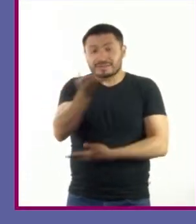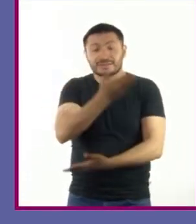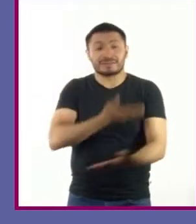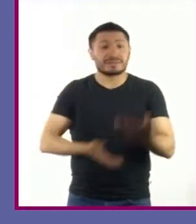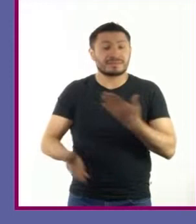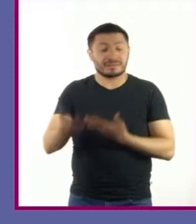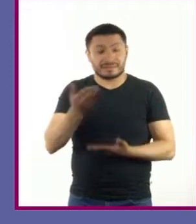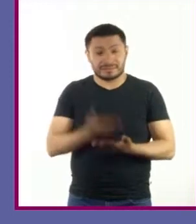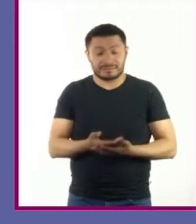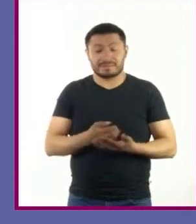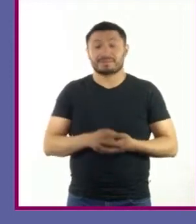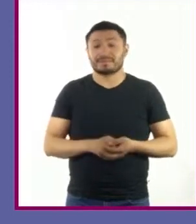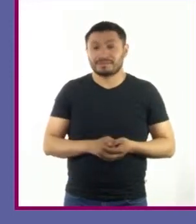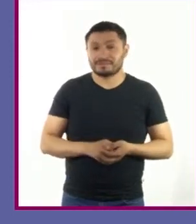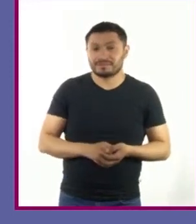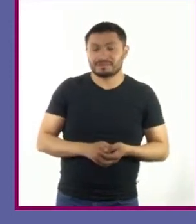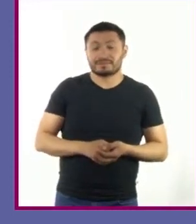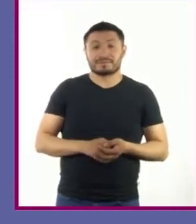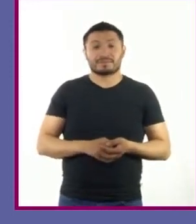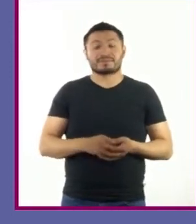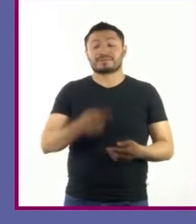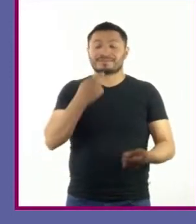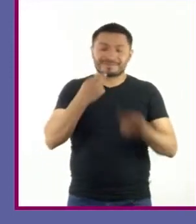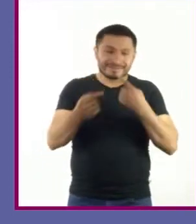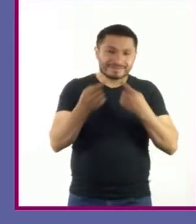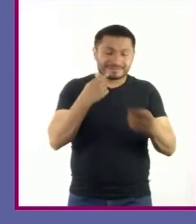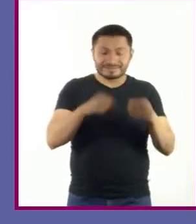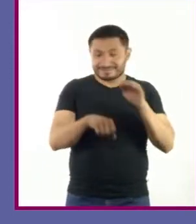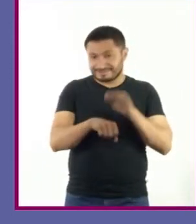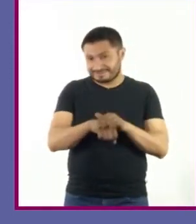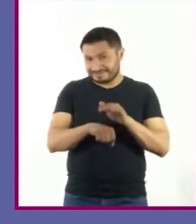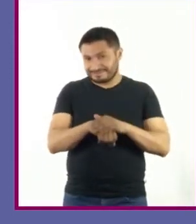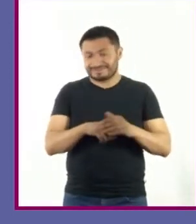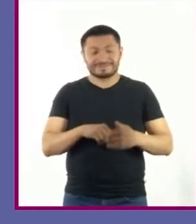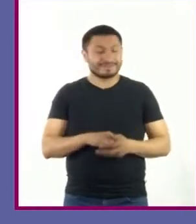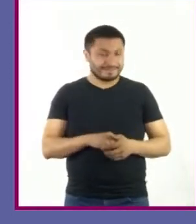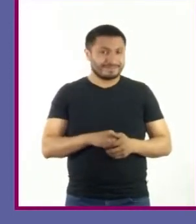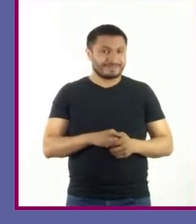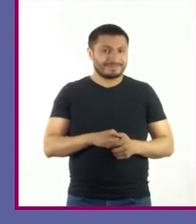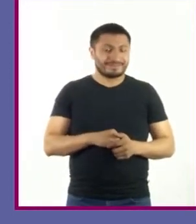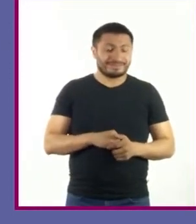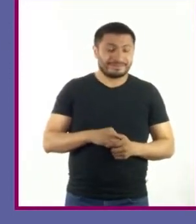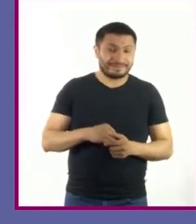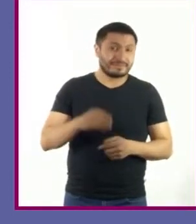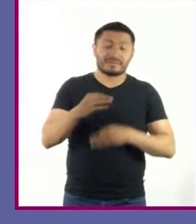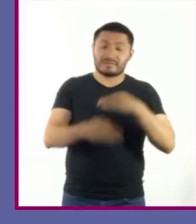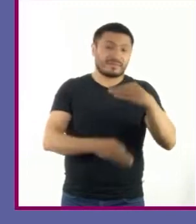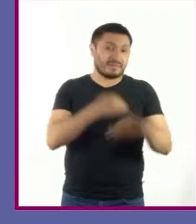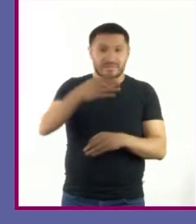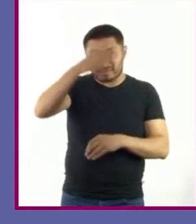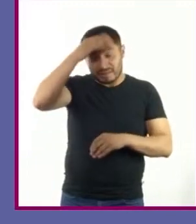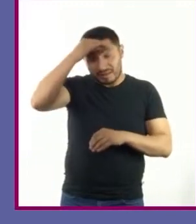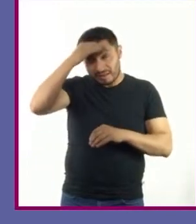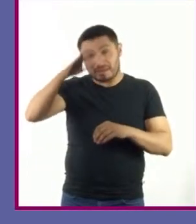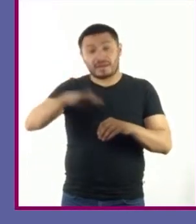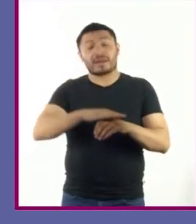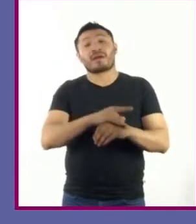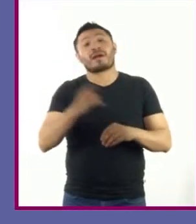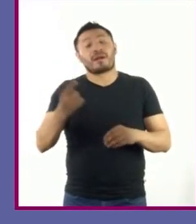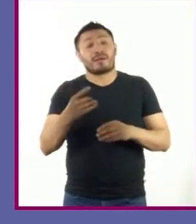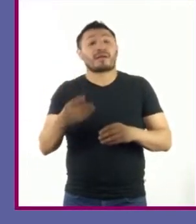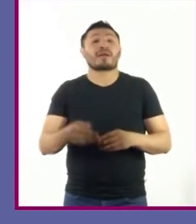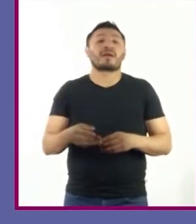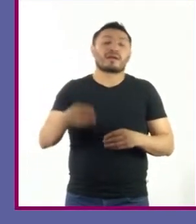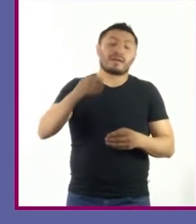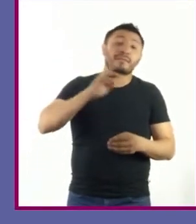y recomendaciones, es decir, un diálogo entre amigos. Al final todos salimos ganando, porque no solo mejoramos